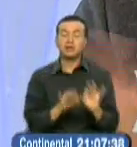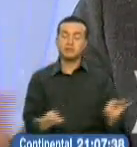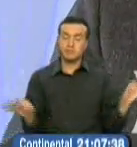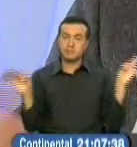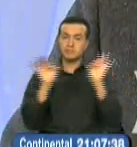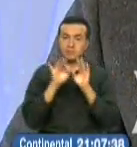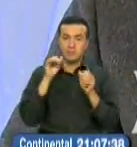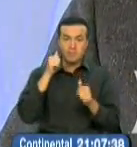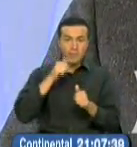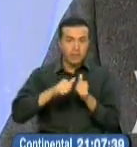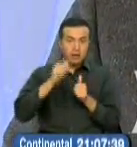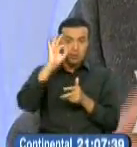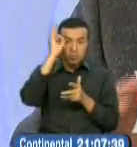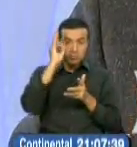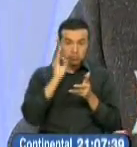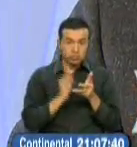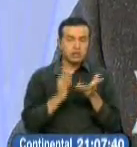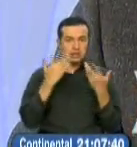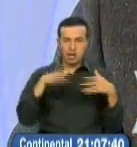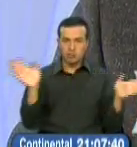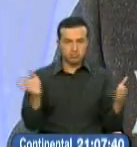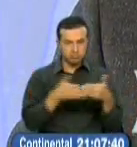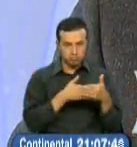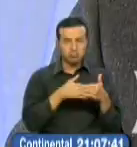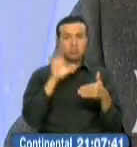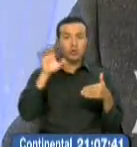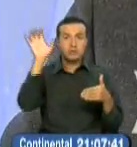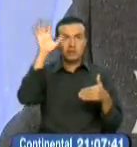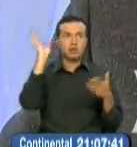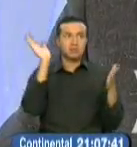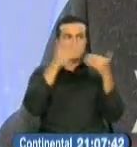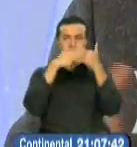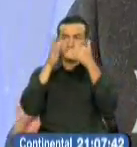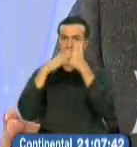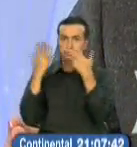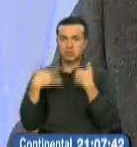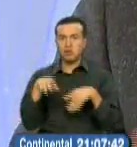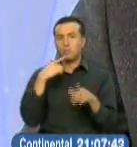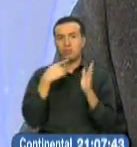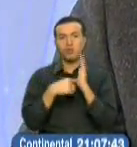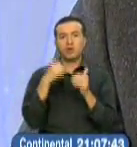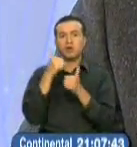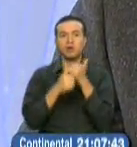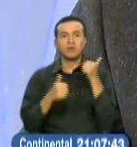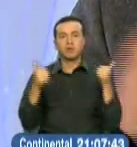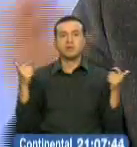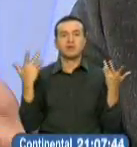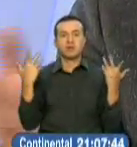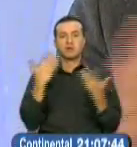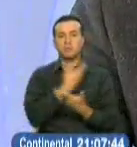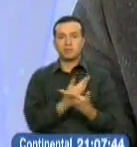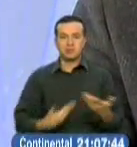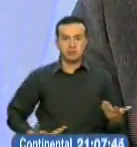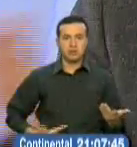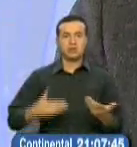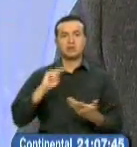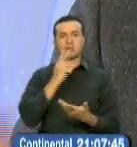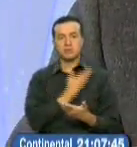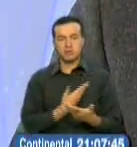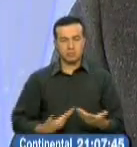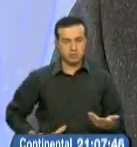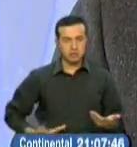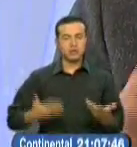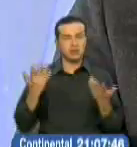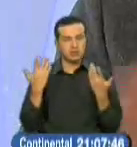importante es del escrutinio, y hemos cerrado el escrutinio en algunas provincias, en algunas dignidades, por ejemplo, la dignidad de presidente o presidenta,